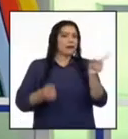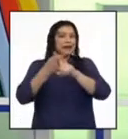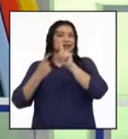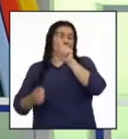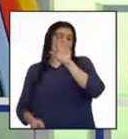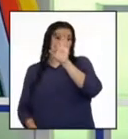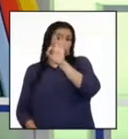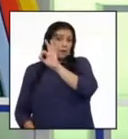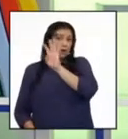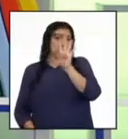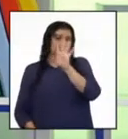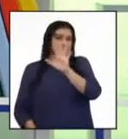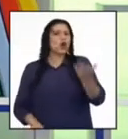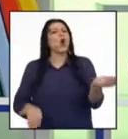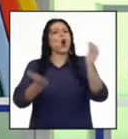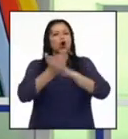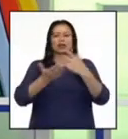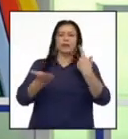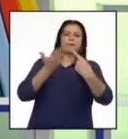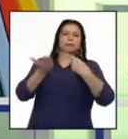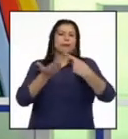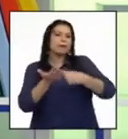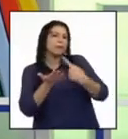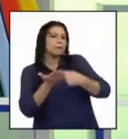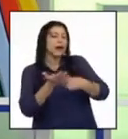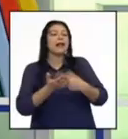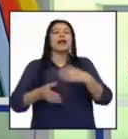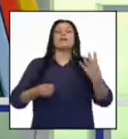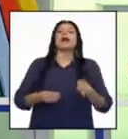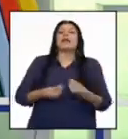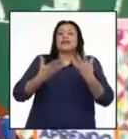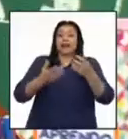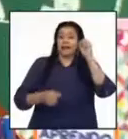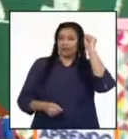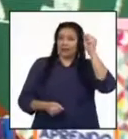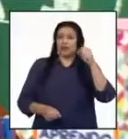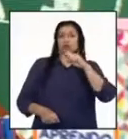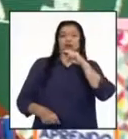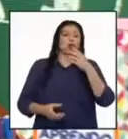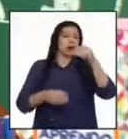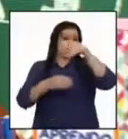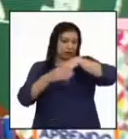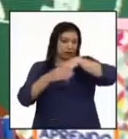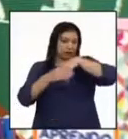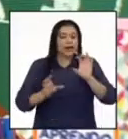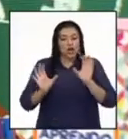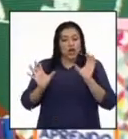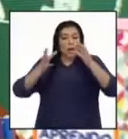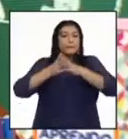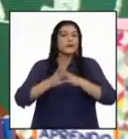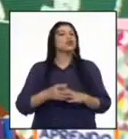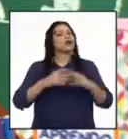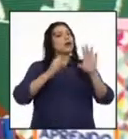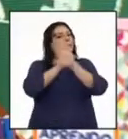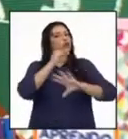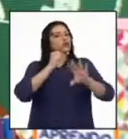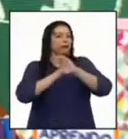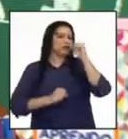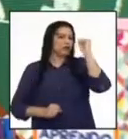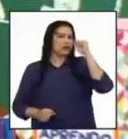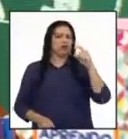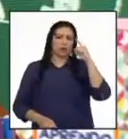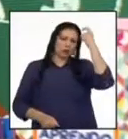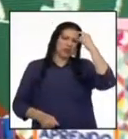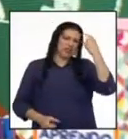1939-1945, se retoma el debate parlamentario para otorgar el derecho al sufragio a la mujer. A raíz de que el Comité Nacional Pro Derechos Civiles y Políticos de la